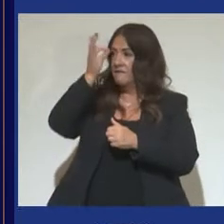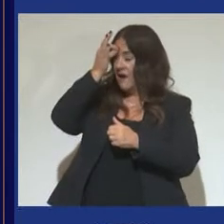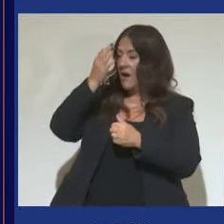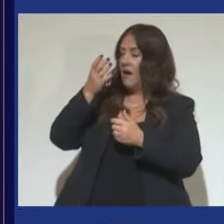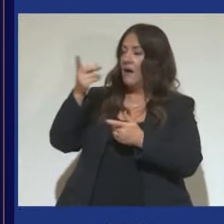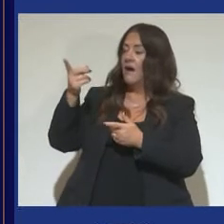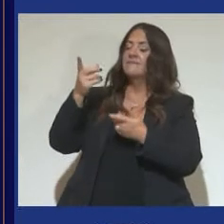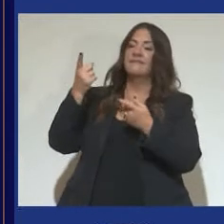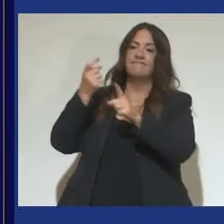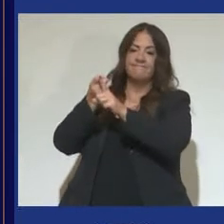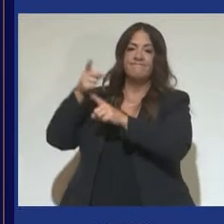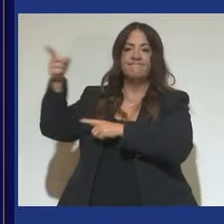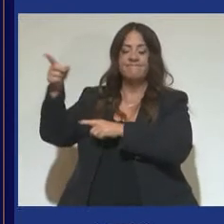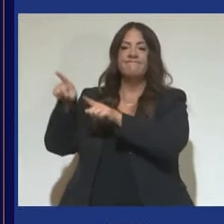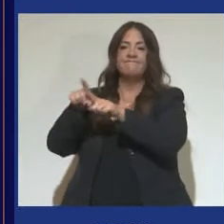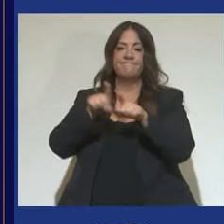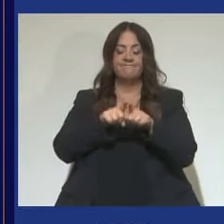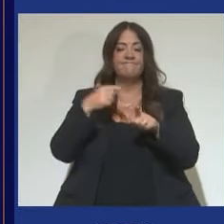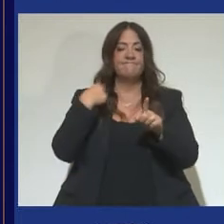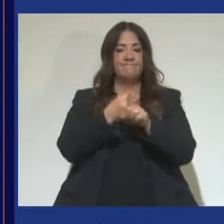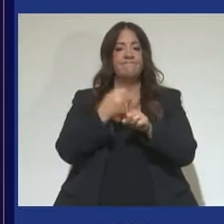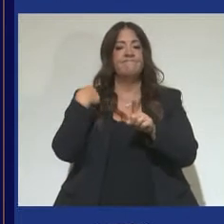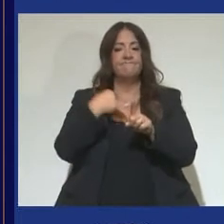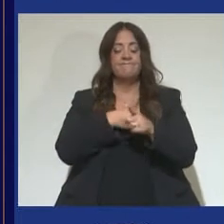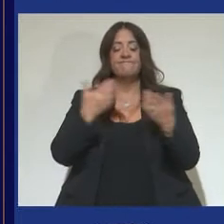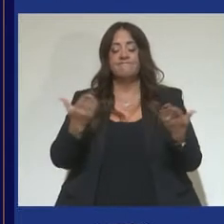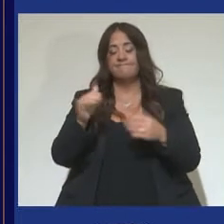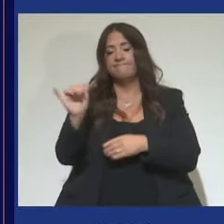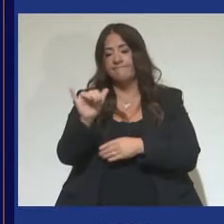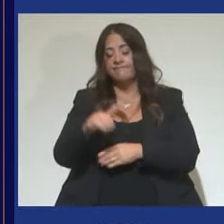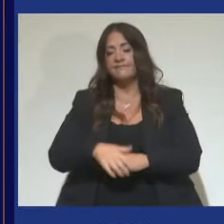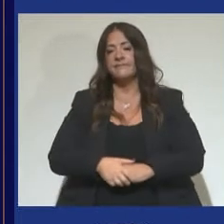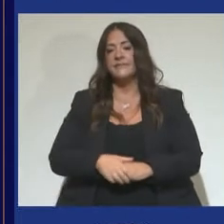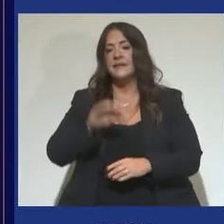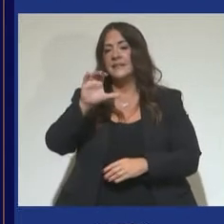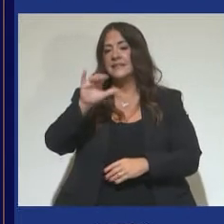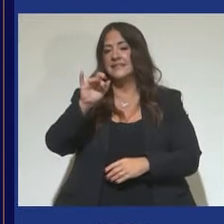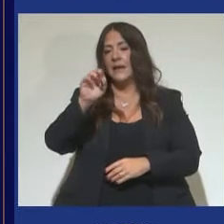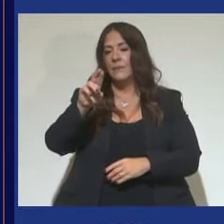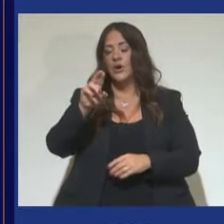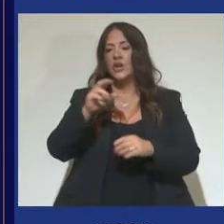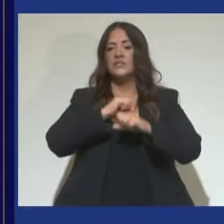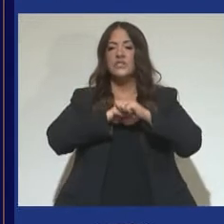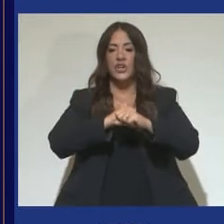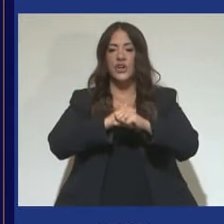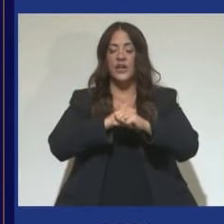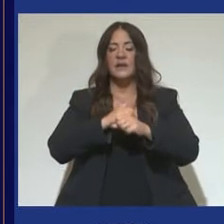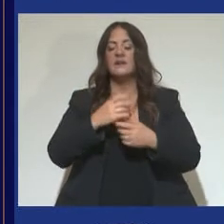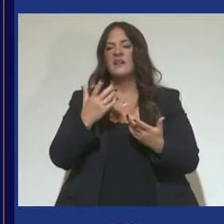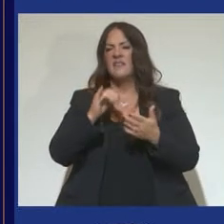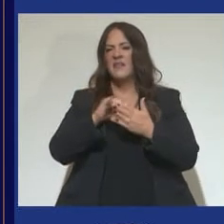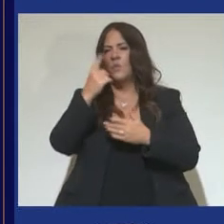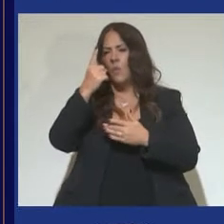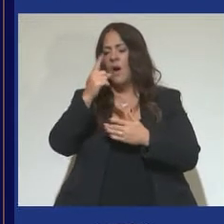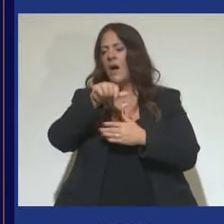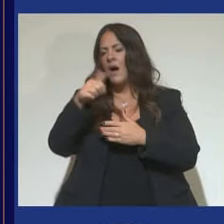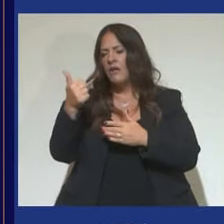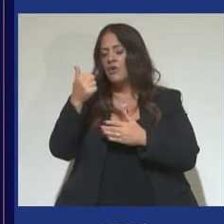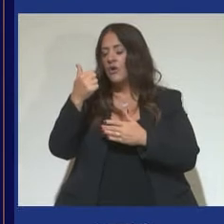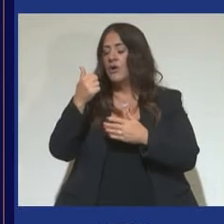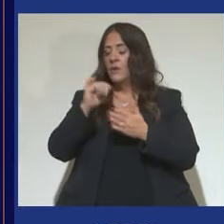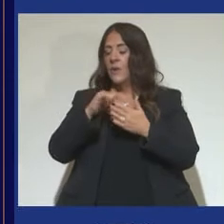las revelaciones de problemas a nivel federal pero que no fuimos inmunes nosotros como éste como estado así que la seguridad cibernética